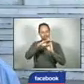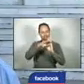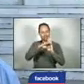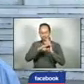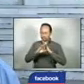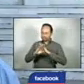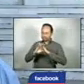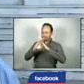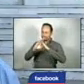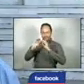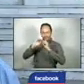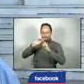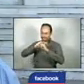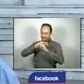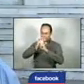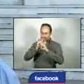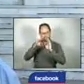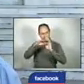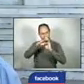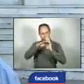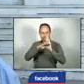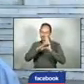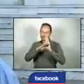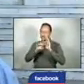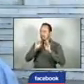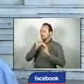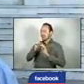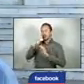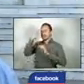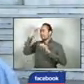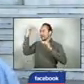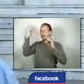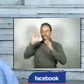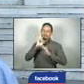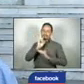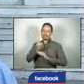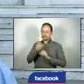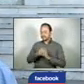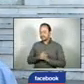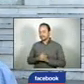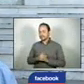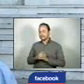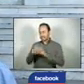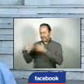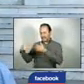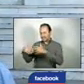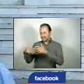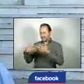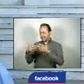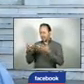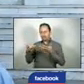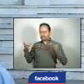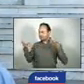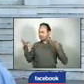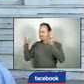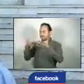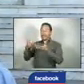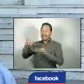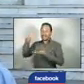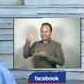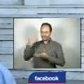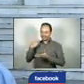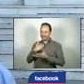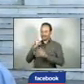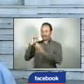protocolo que se exigen a nivel internacional. Los eventos públicos que antes existían como